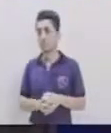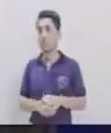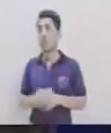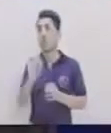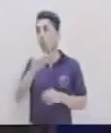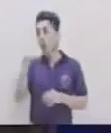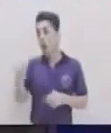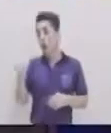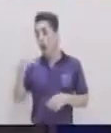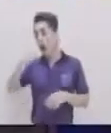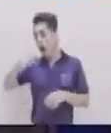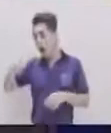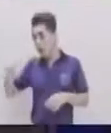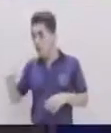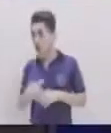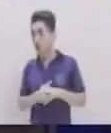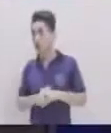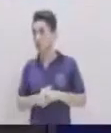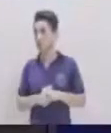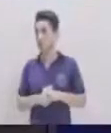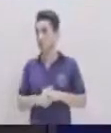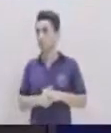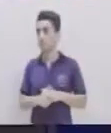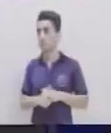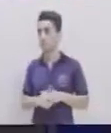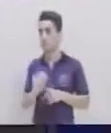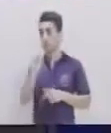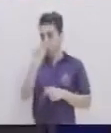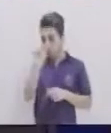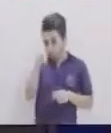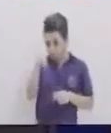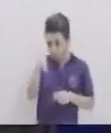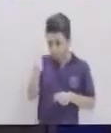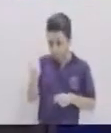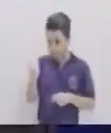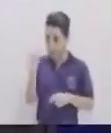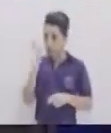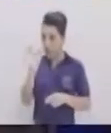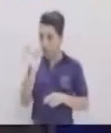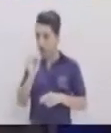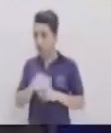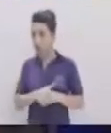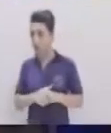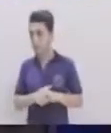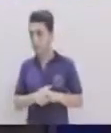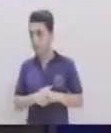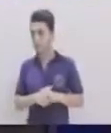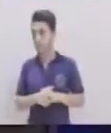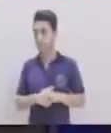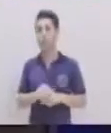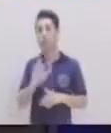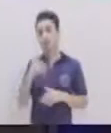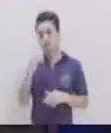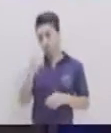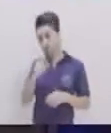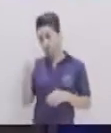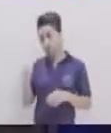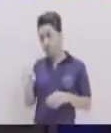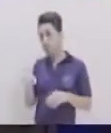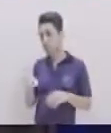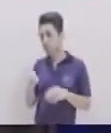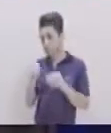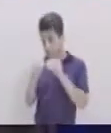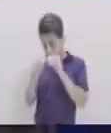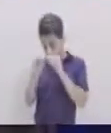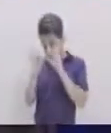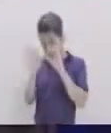Vamos a aplicar un poco de agua sobre unos granitos de café y vamos a ver cómo este pigmento se